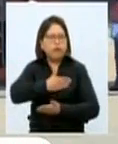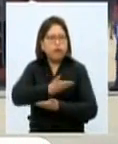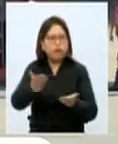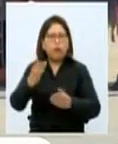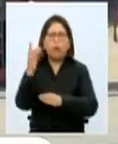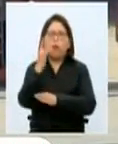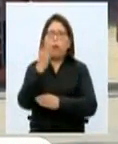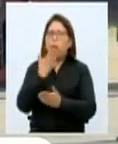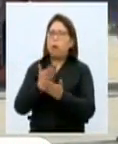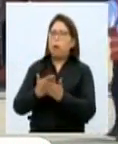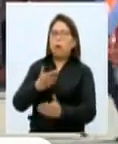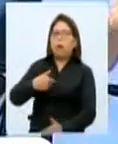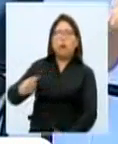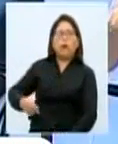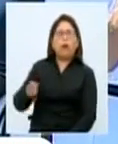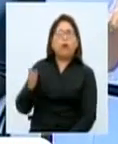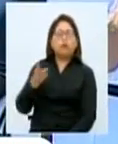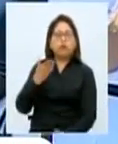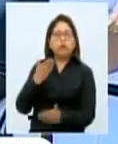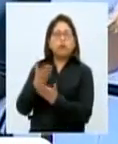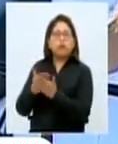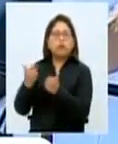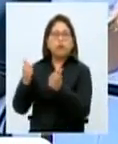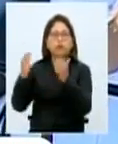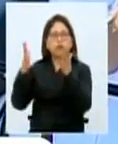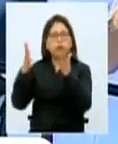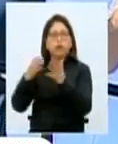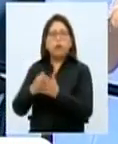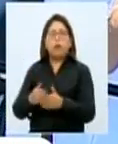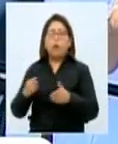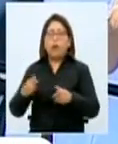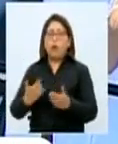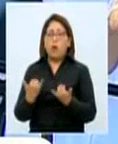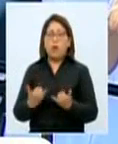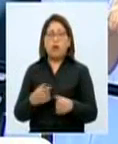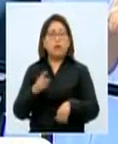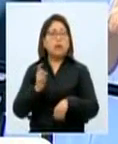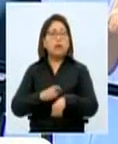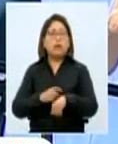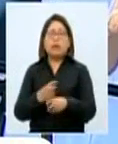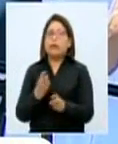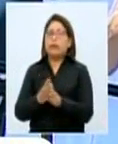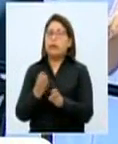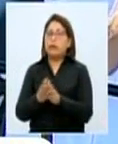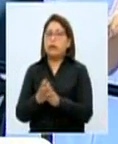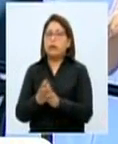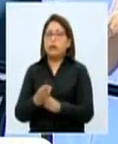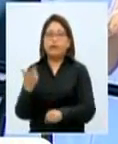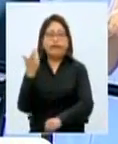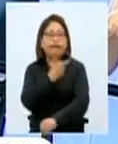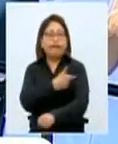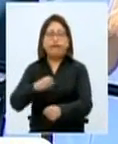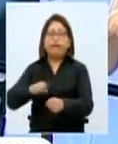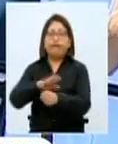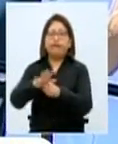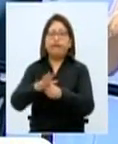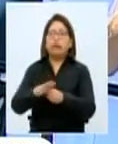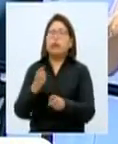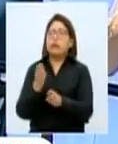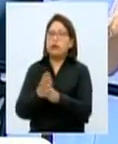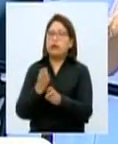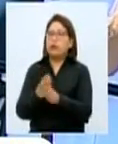el pueblo boliviano con ello. Hoy es muy difícil comprar vacunas en el mundo, hoy es muy